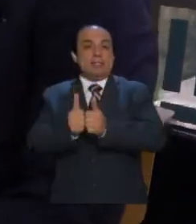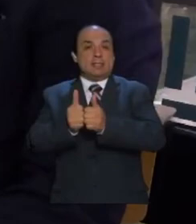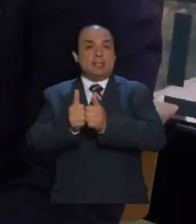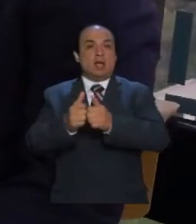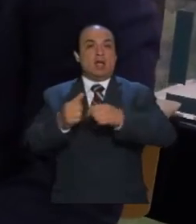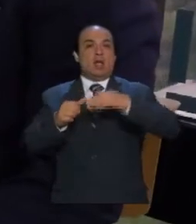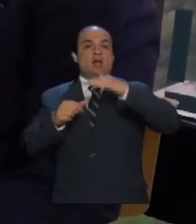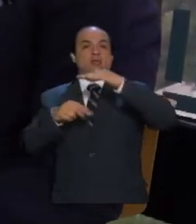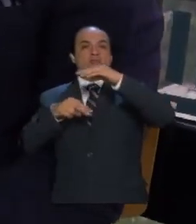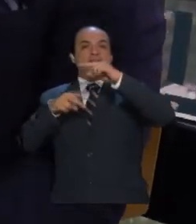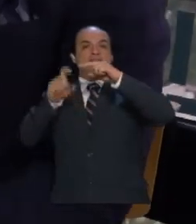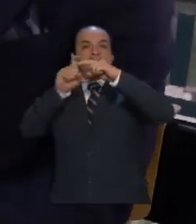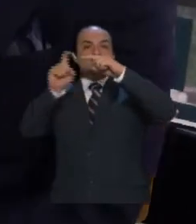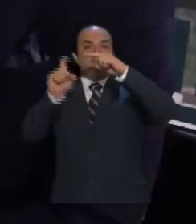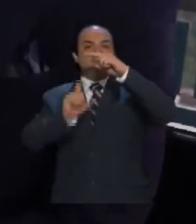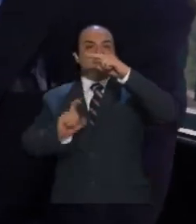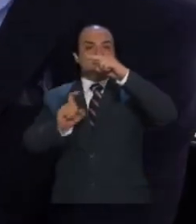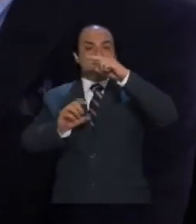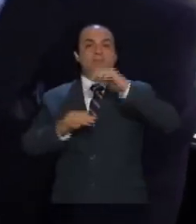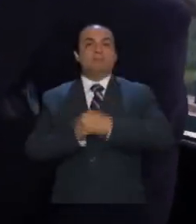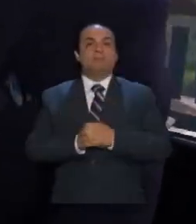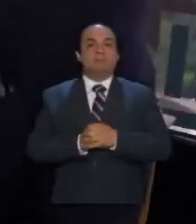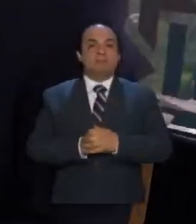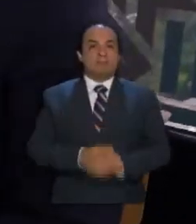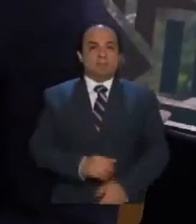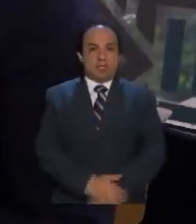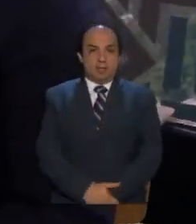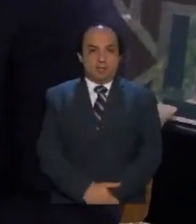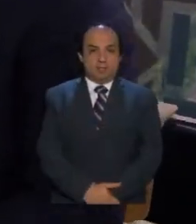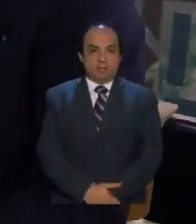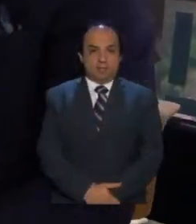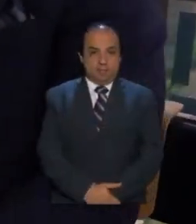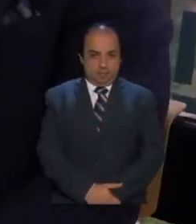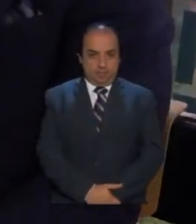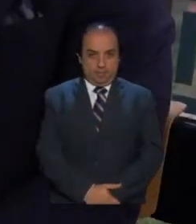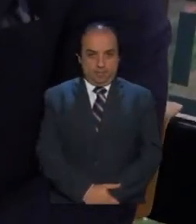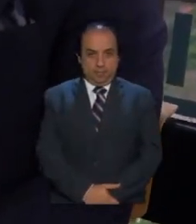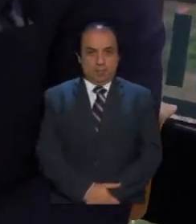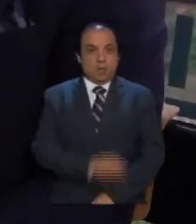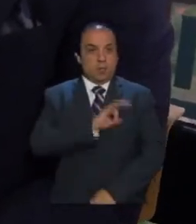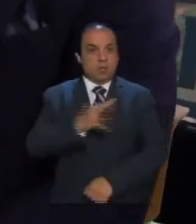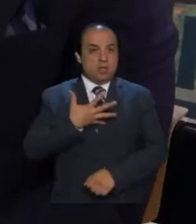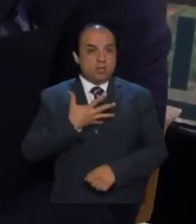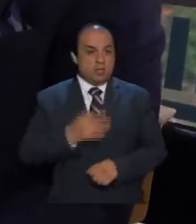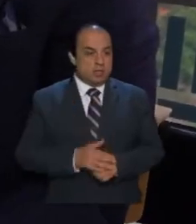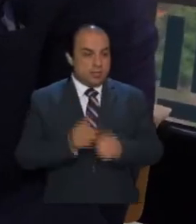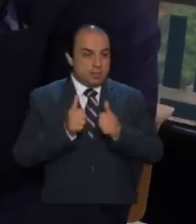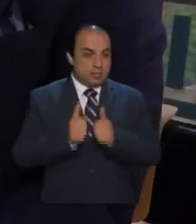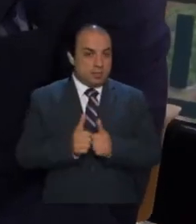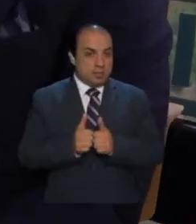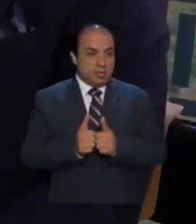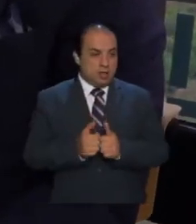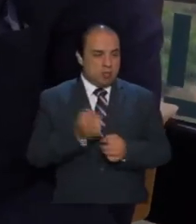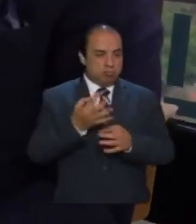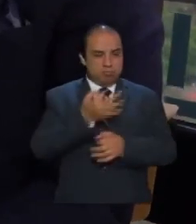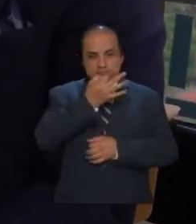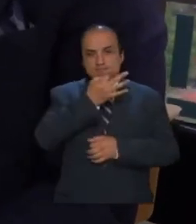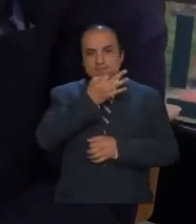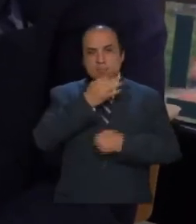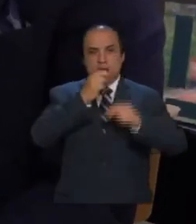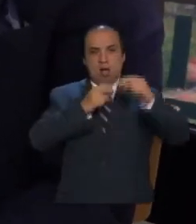instalar. Están terminando de instalar. Sí, existe la posibilidad de quedarse por unos minutos en las